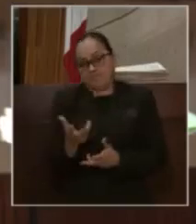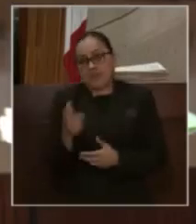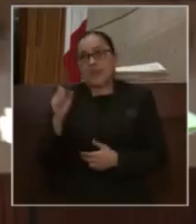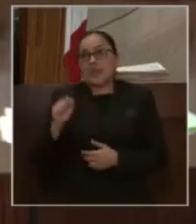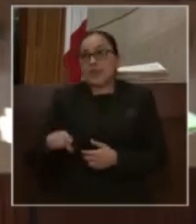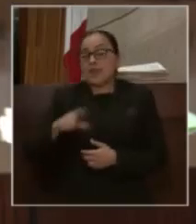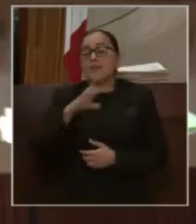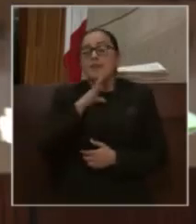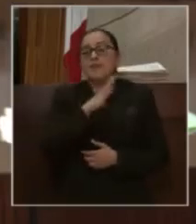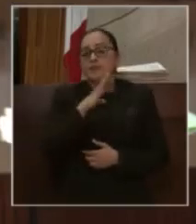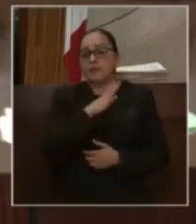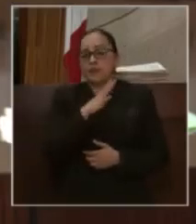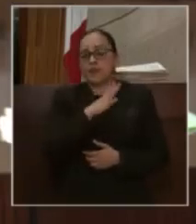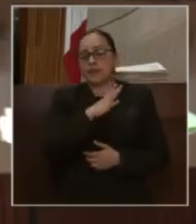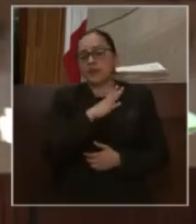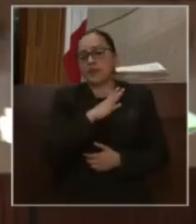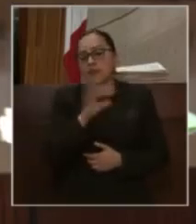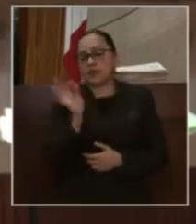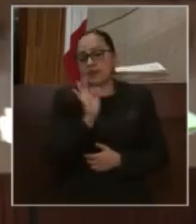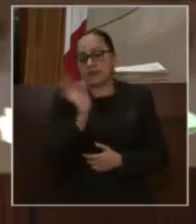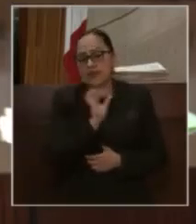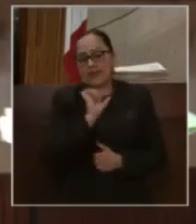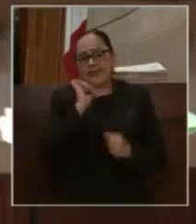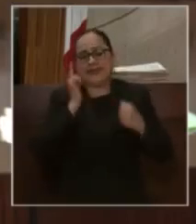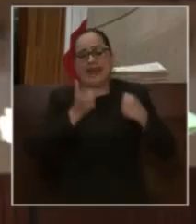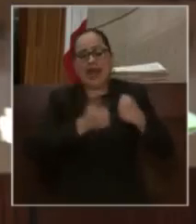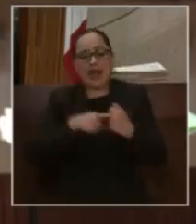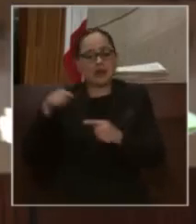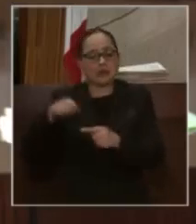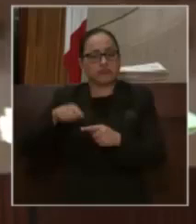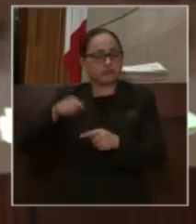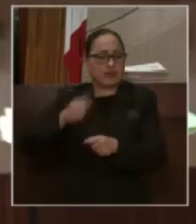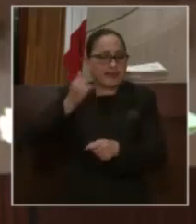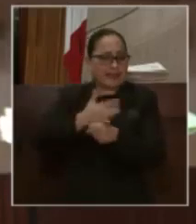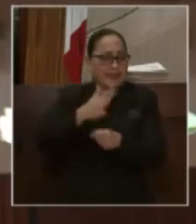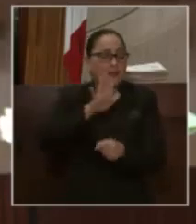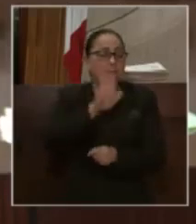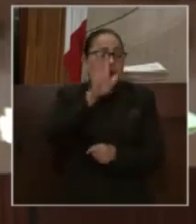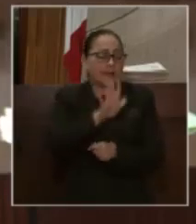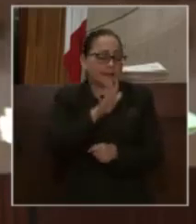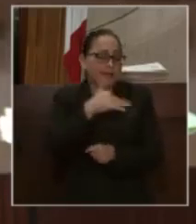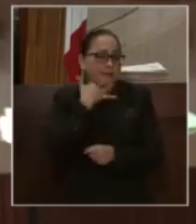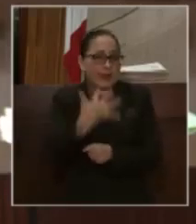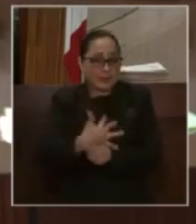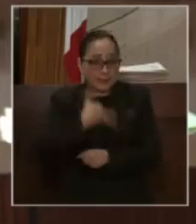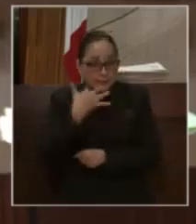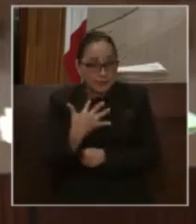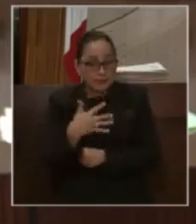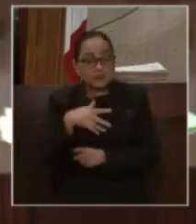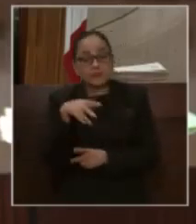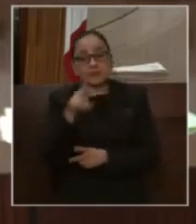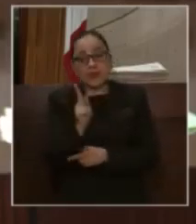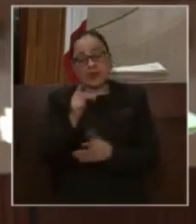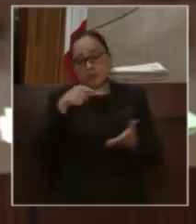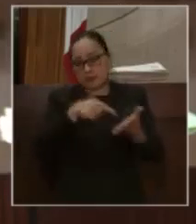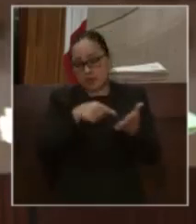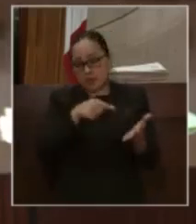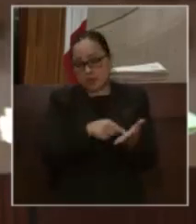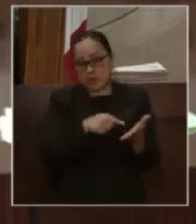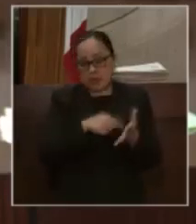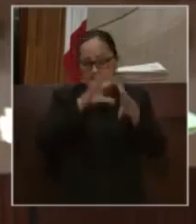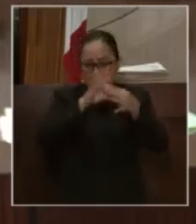señalando pues que existen algunas conductas ilícitas sin señalar cuáles, y básicamente